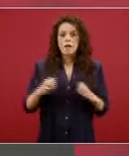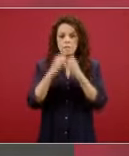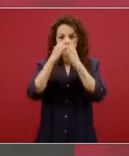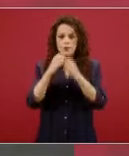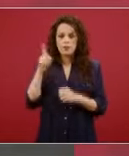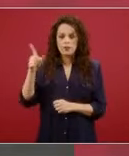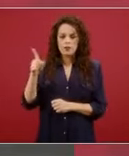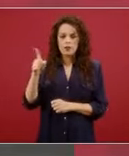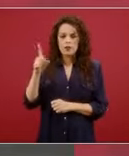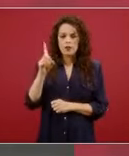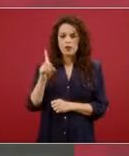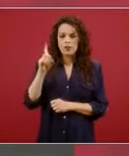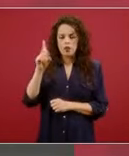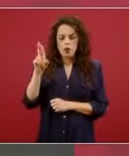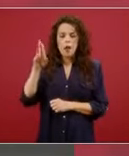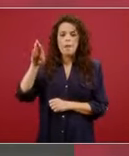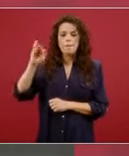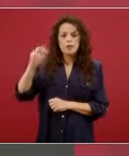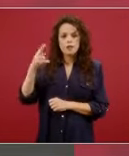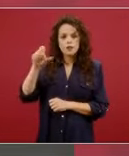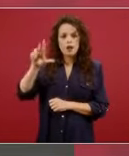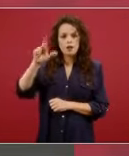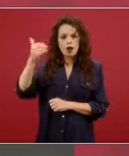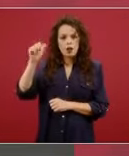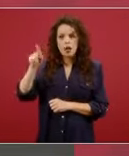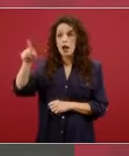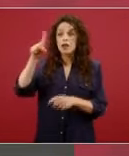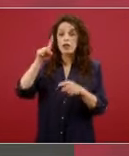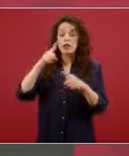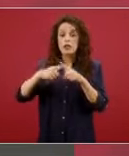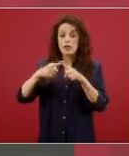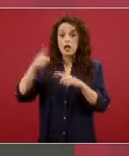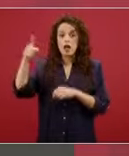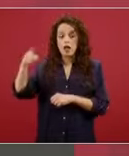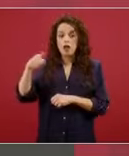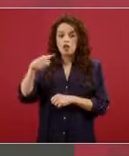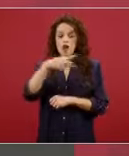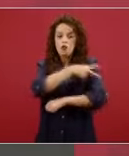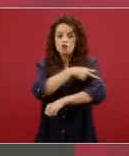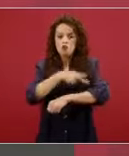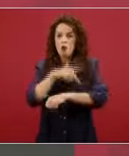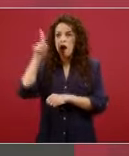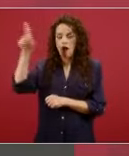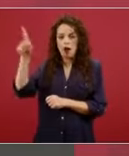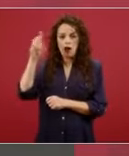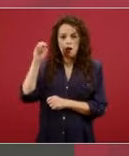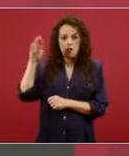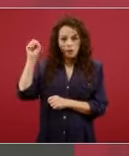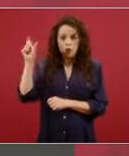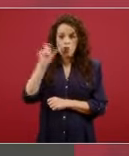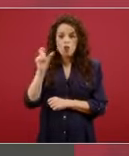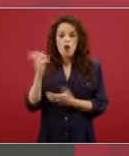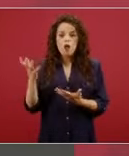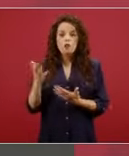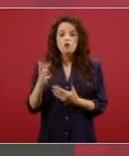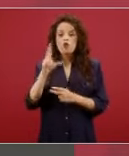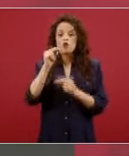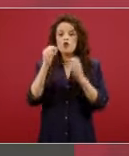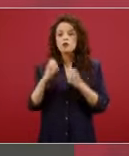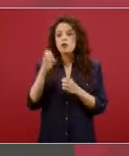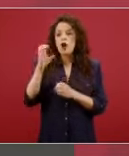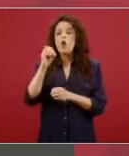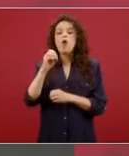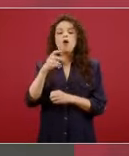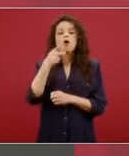Ryan, quien es además el vocero de la Organización Mundial de la Salud cuando no actúa el propio director general.